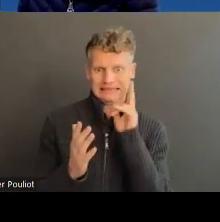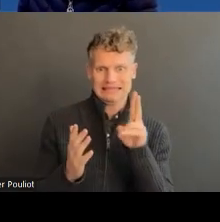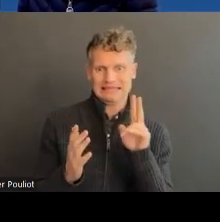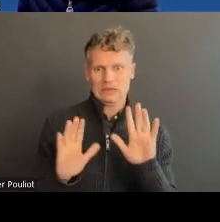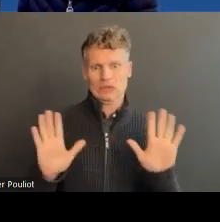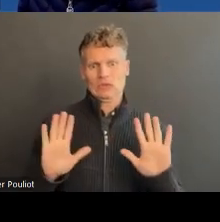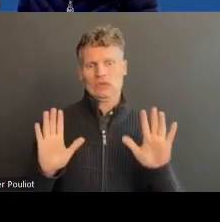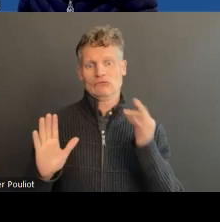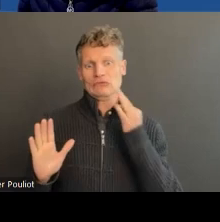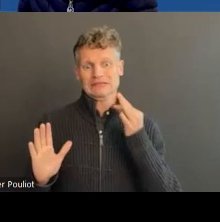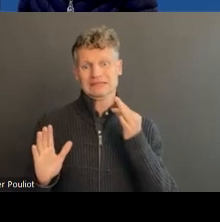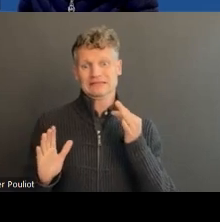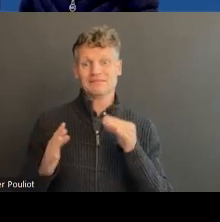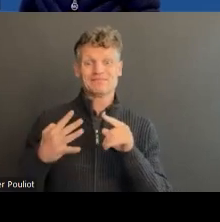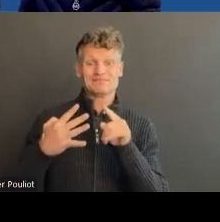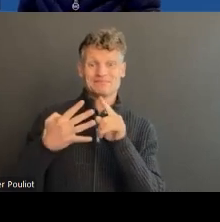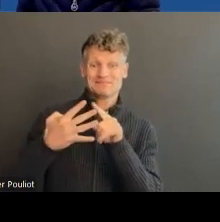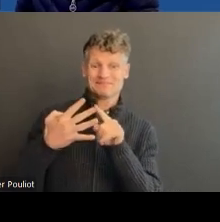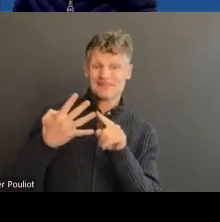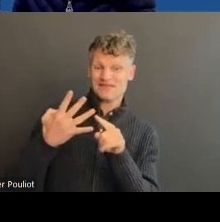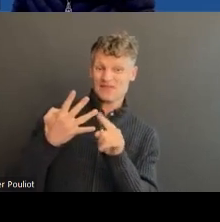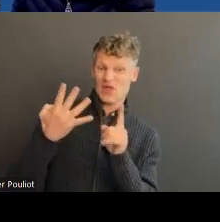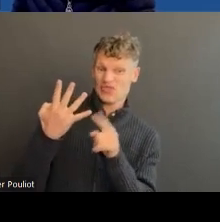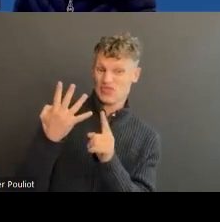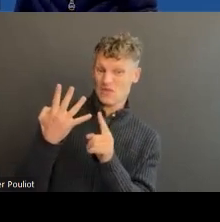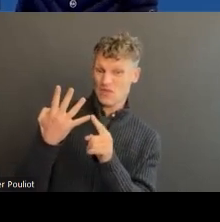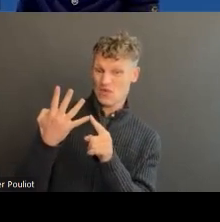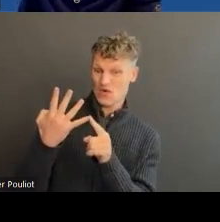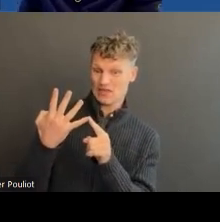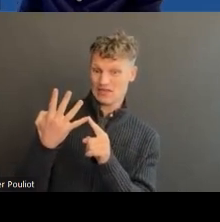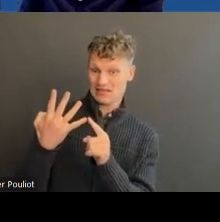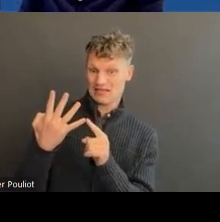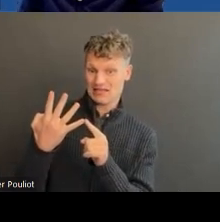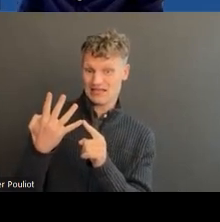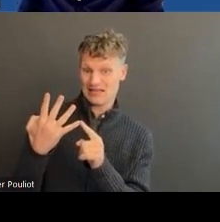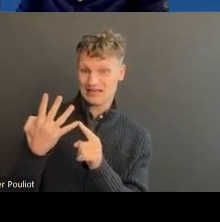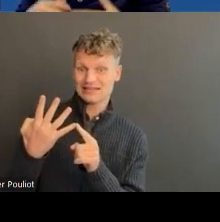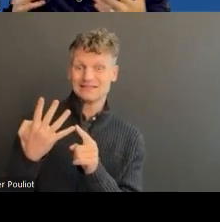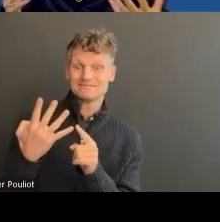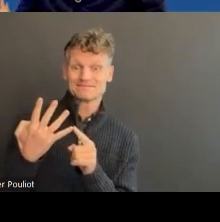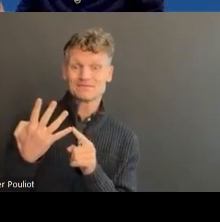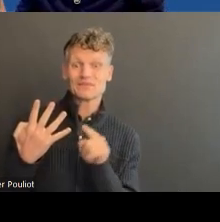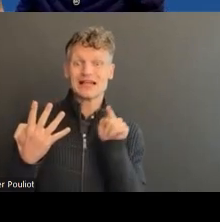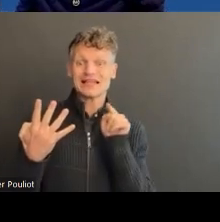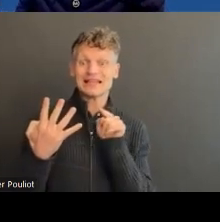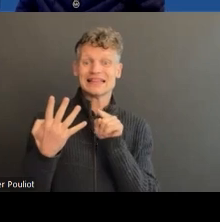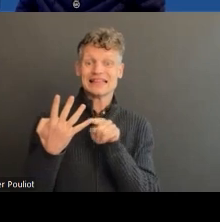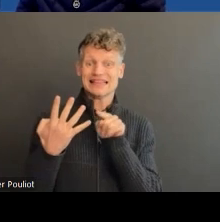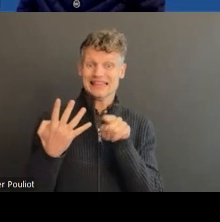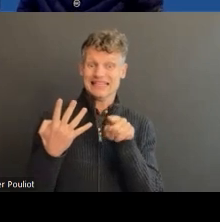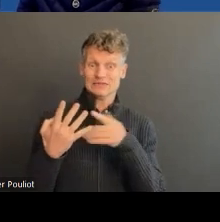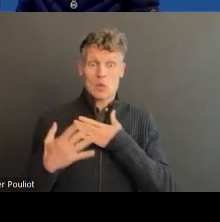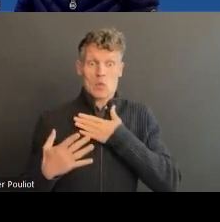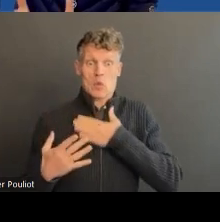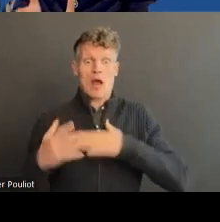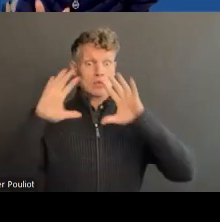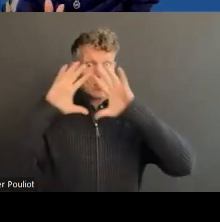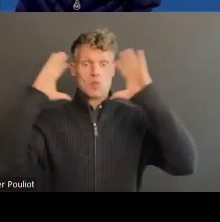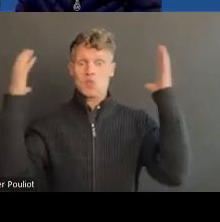resurgimiento y si se surge, responder de inmediato. El cuarto grupo es